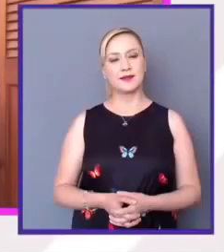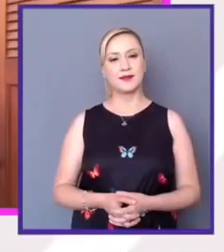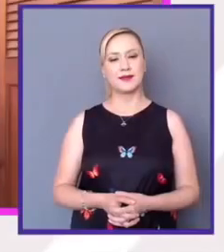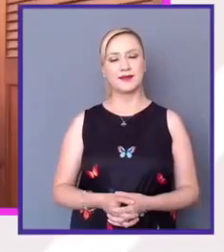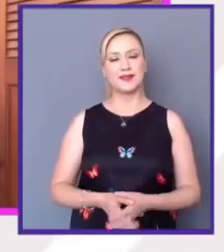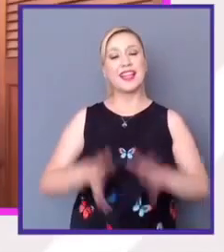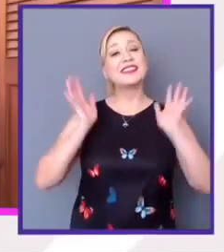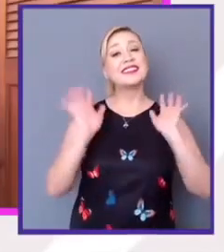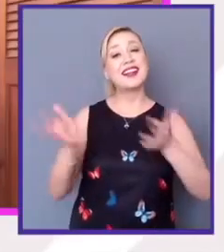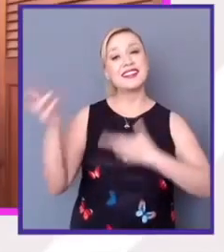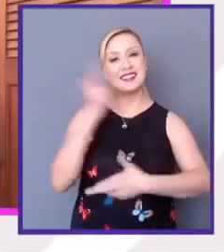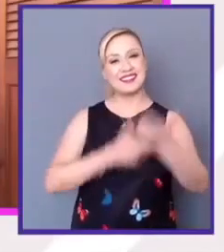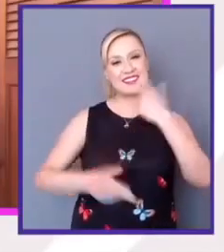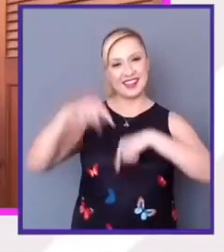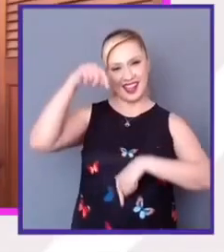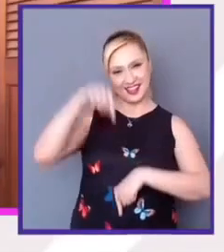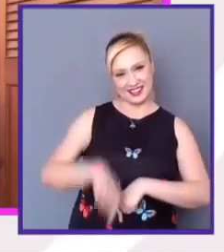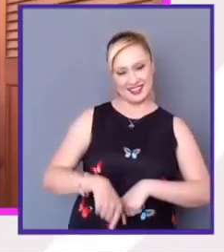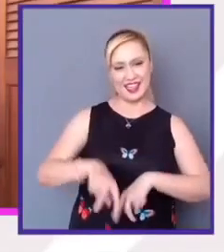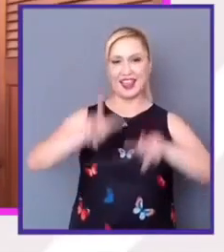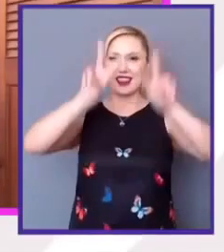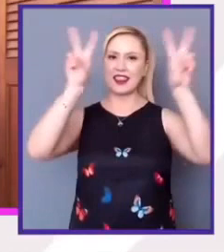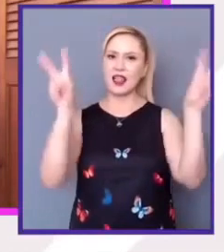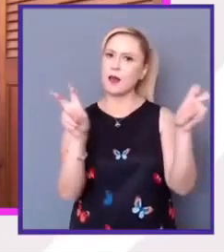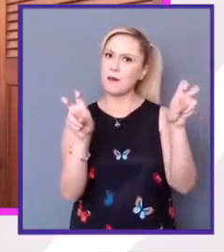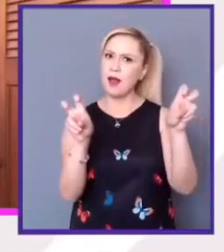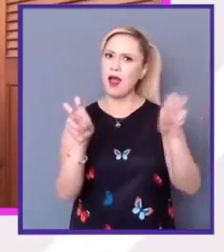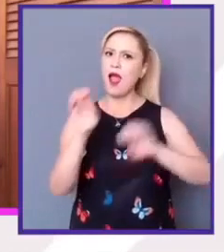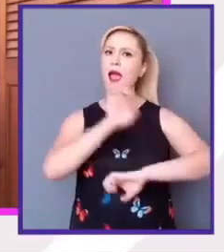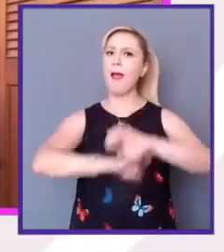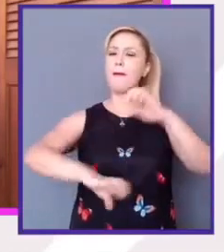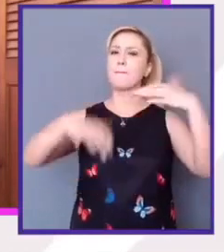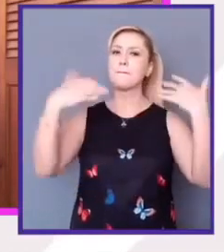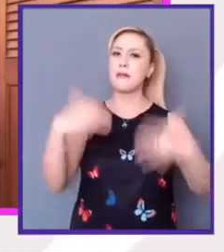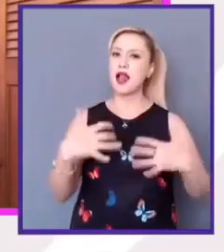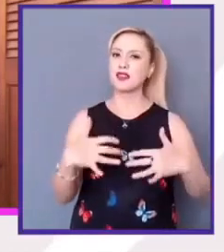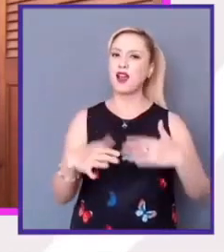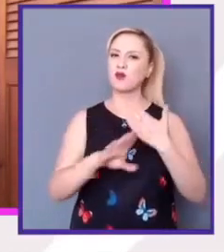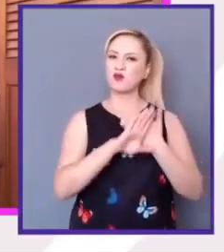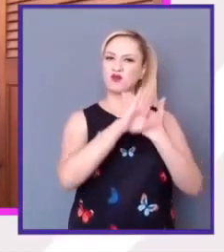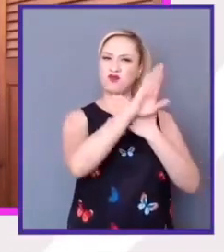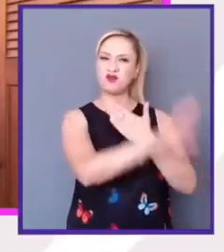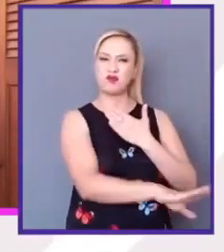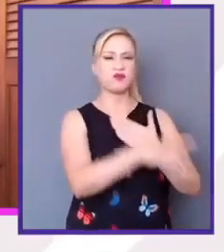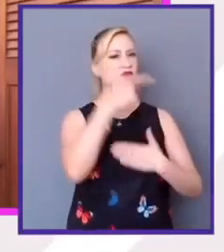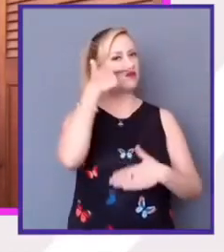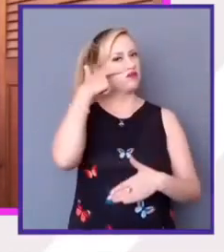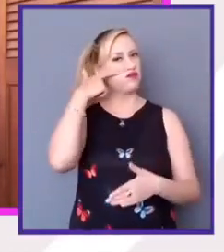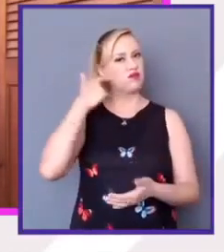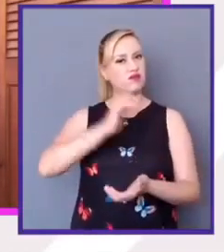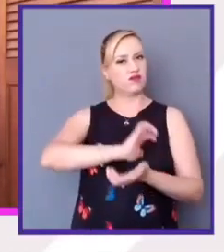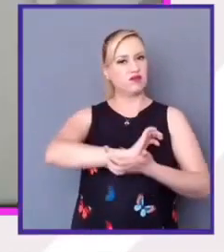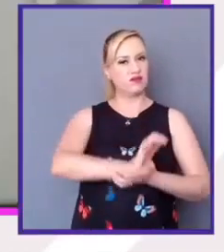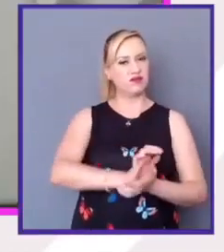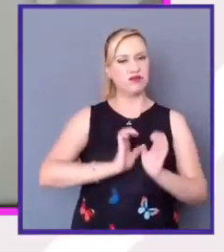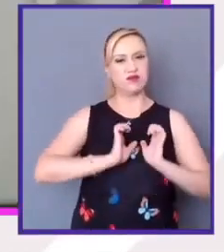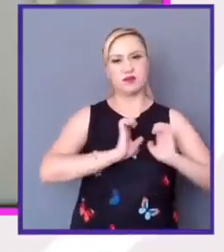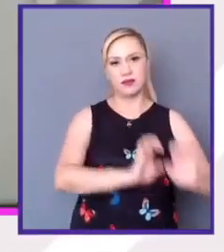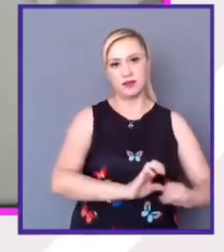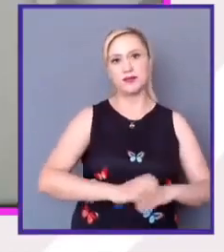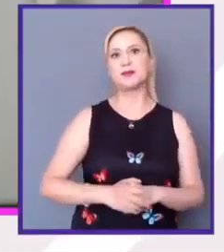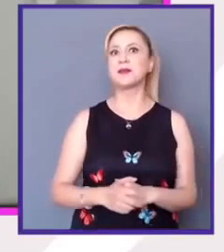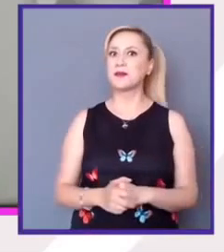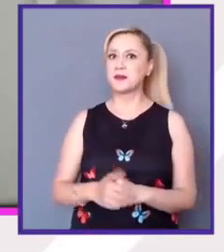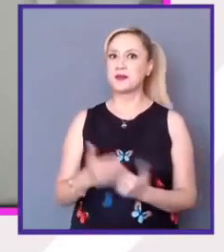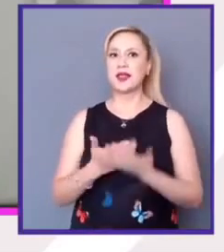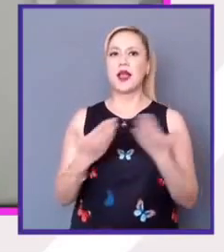Estamos de regreso en Espacio Diverso con el tema empresas antirracistas. Y en este segundo bloque vamos a hablar sobre el racismo en el